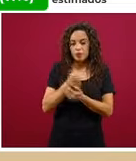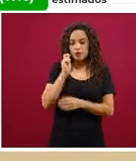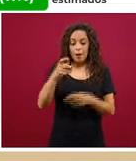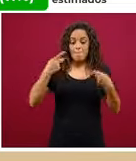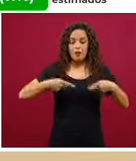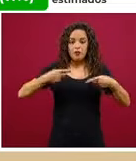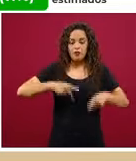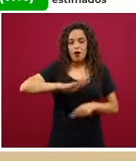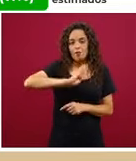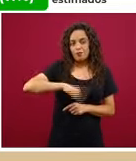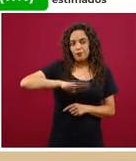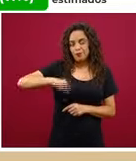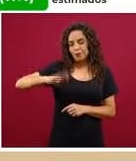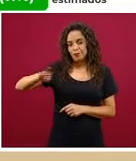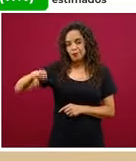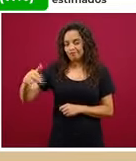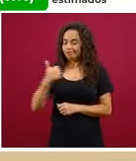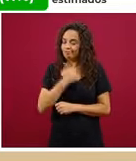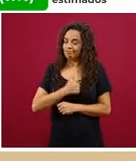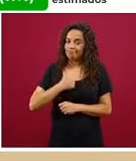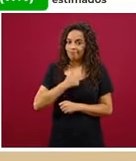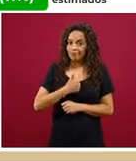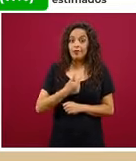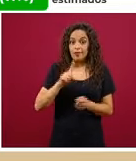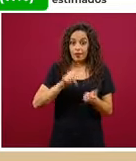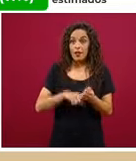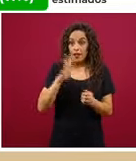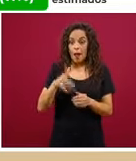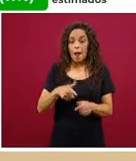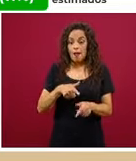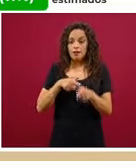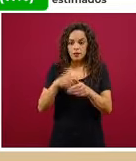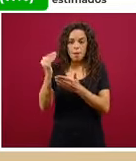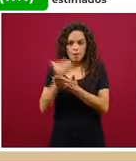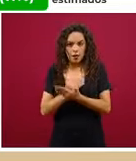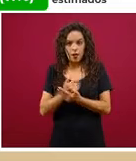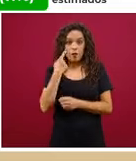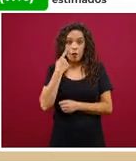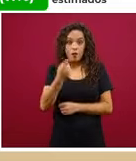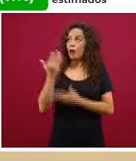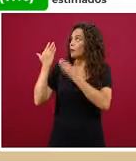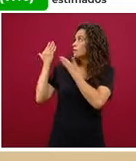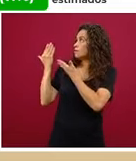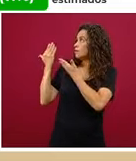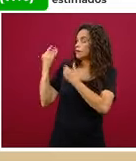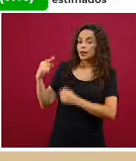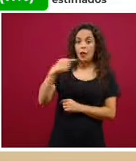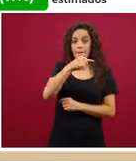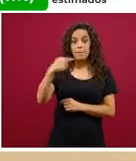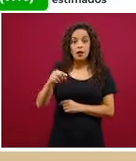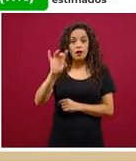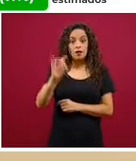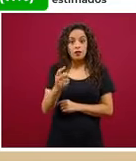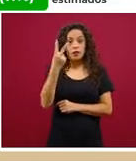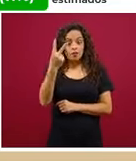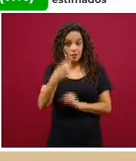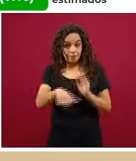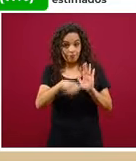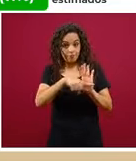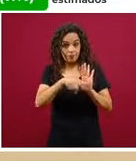de las lamentables defunciones, siendo de menos 32 el descenso que se vio entre la semana 28